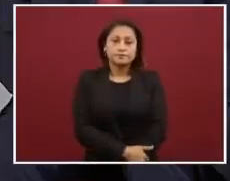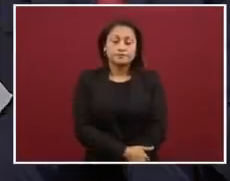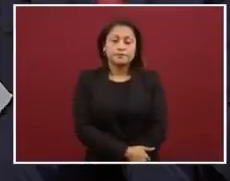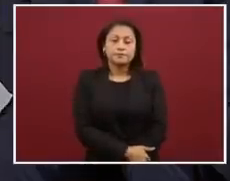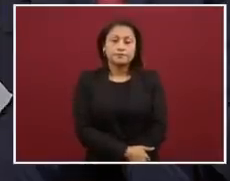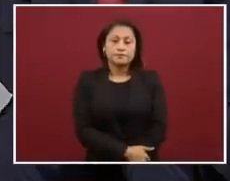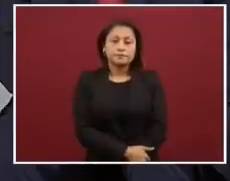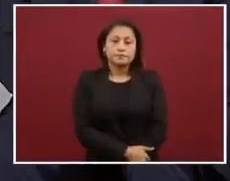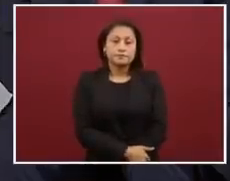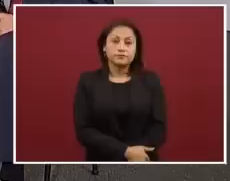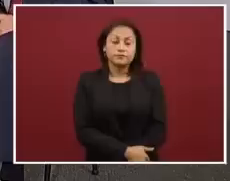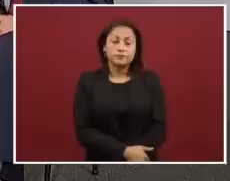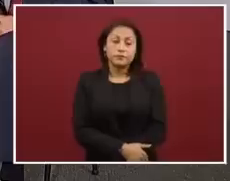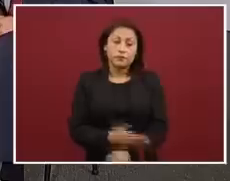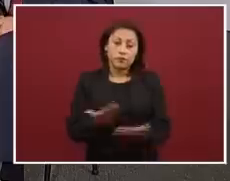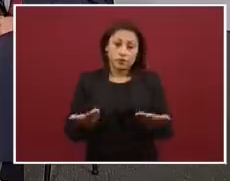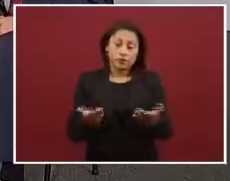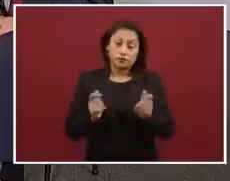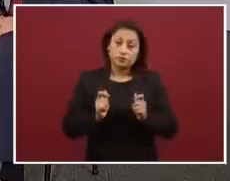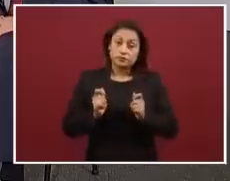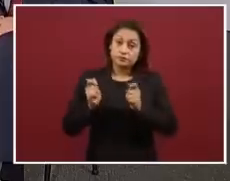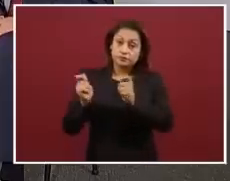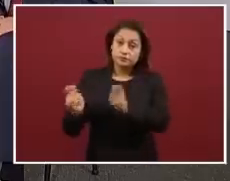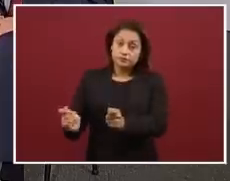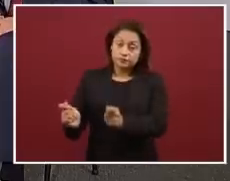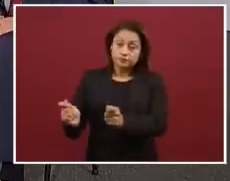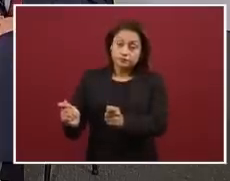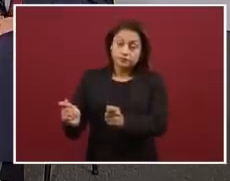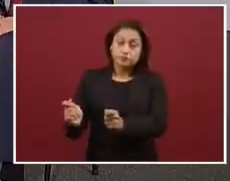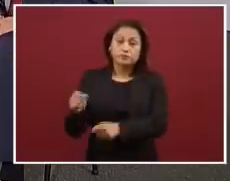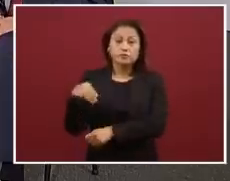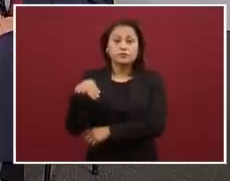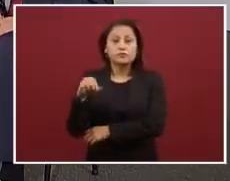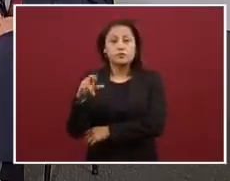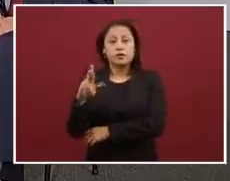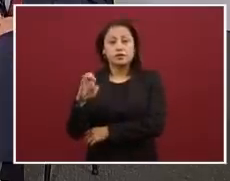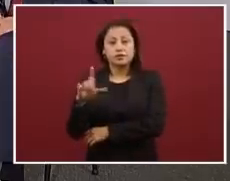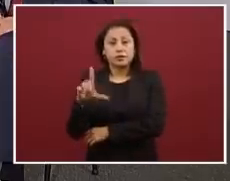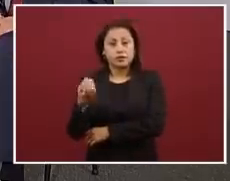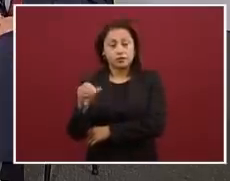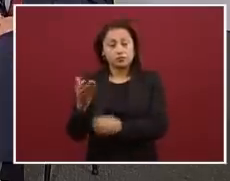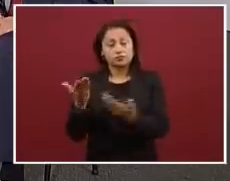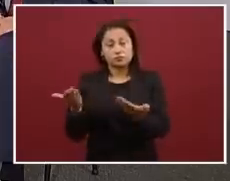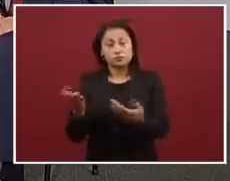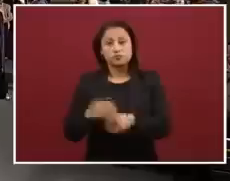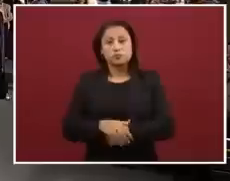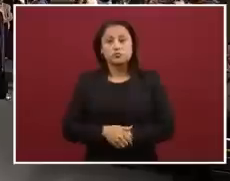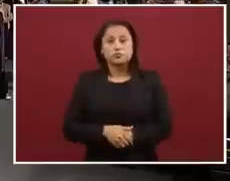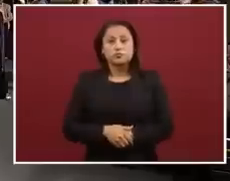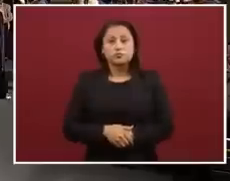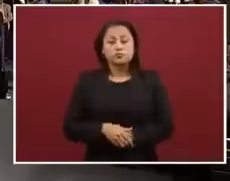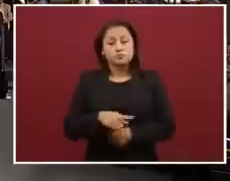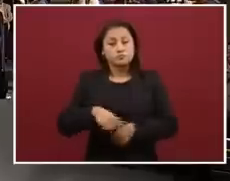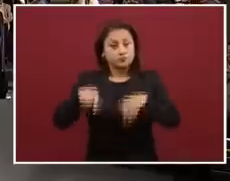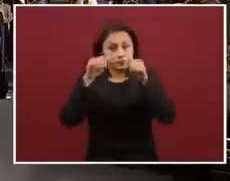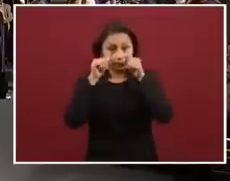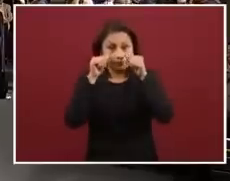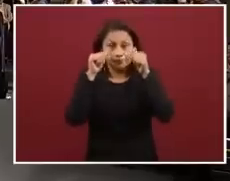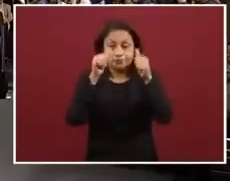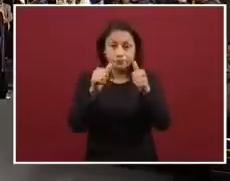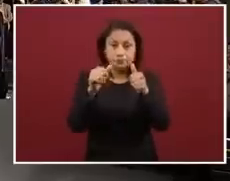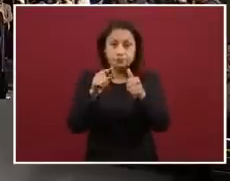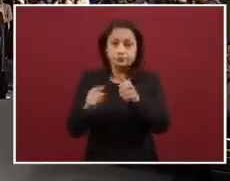Vamos a darle la palabra a Marcelo y también vamos a escuchar a los